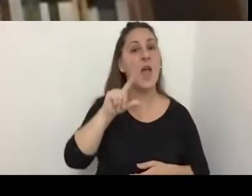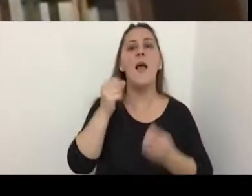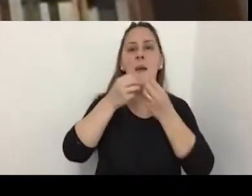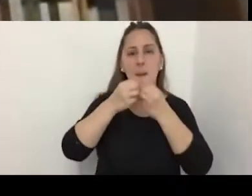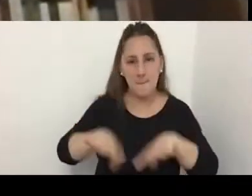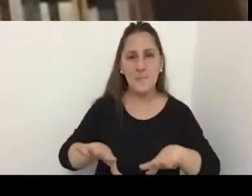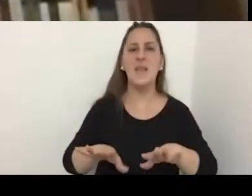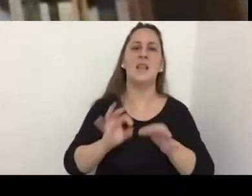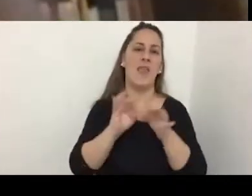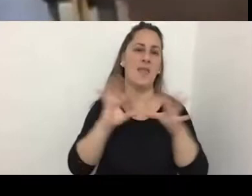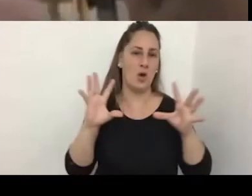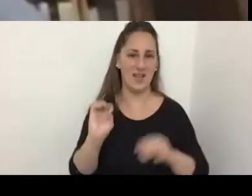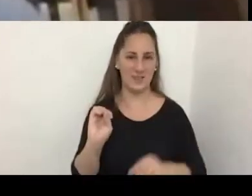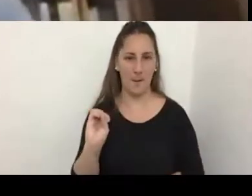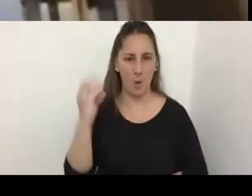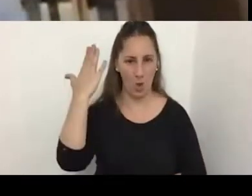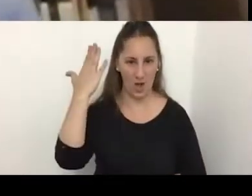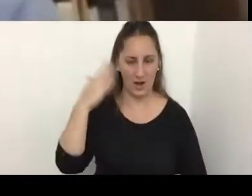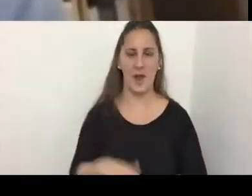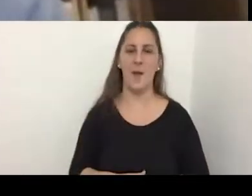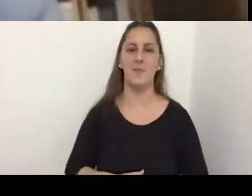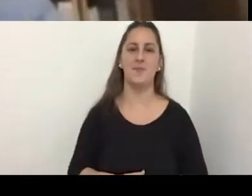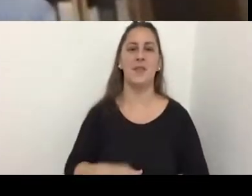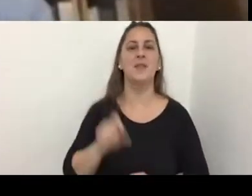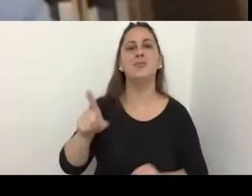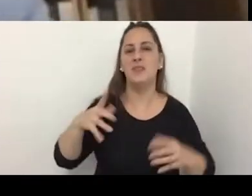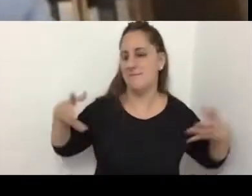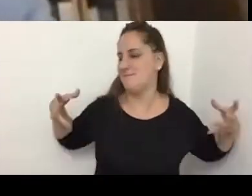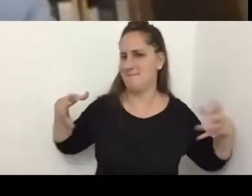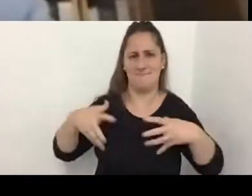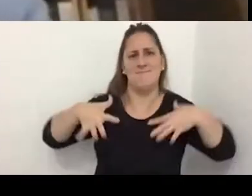moderna, ¿no?, la democracia de masas.